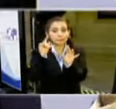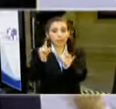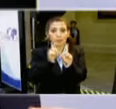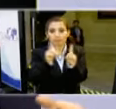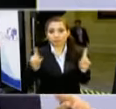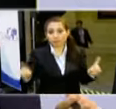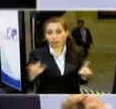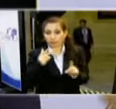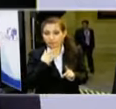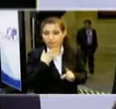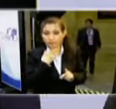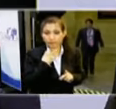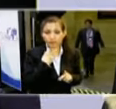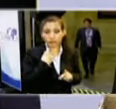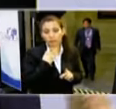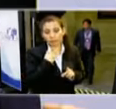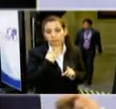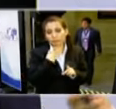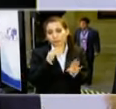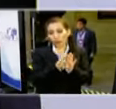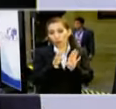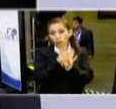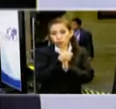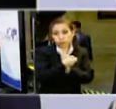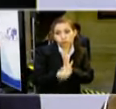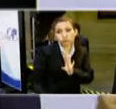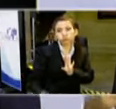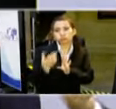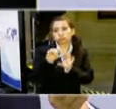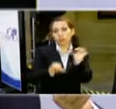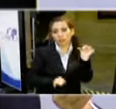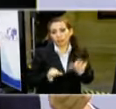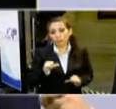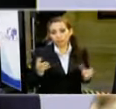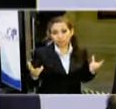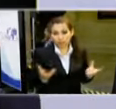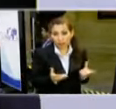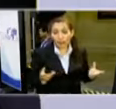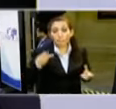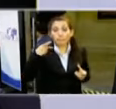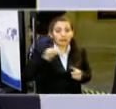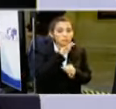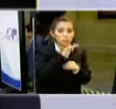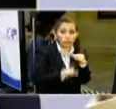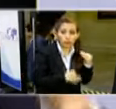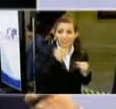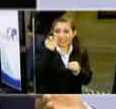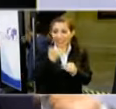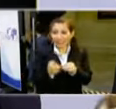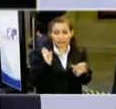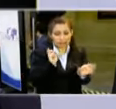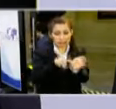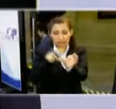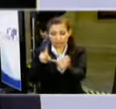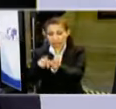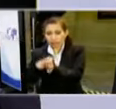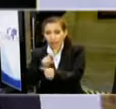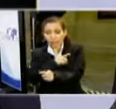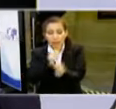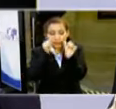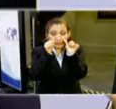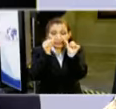la política, pues dar un cierto orden a las acciones que tienen que realizar, pero todas estas pertenencias deben ser